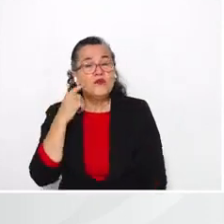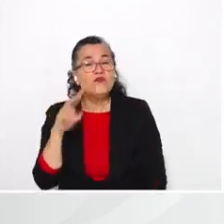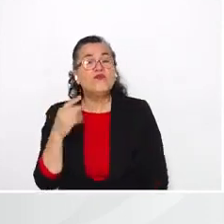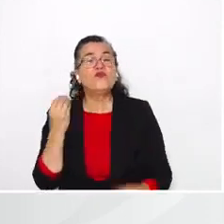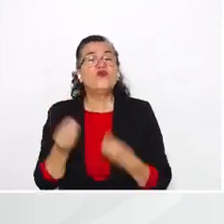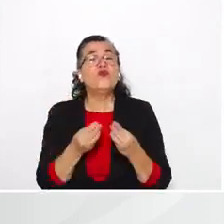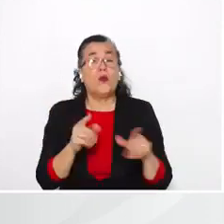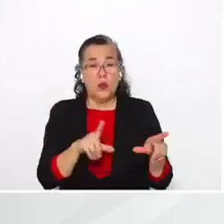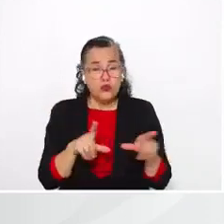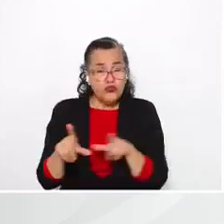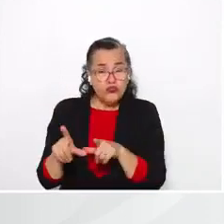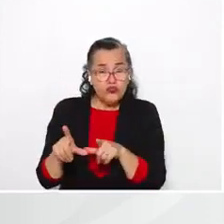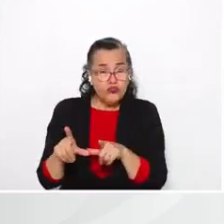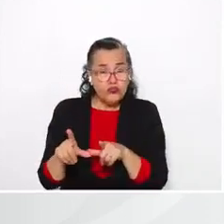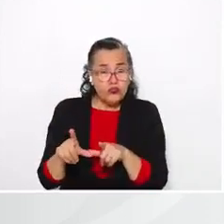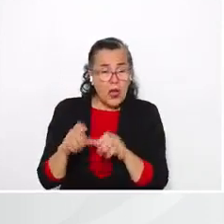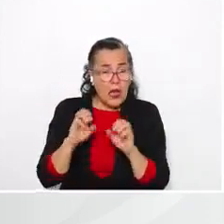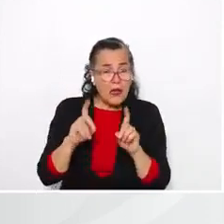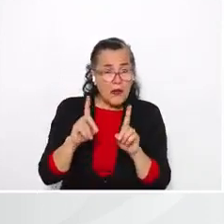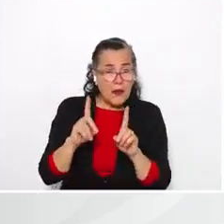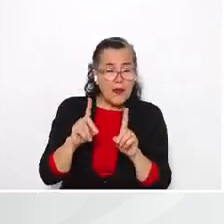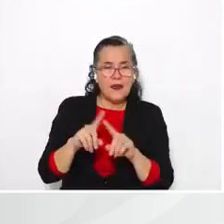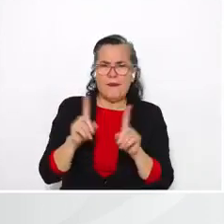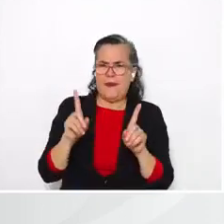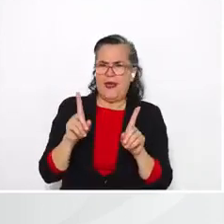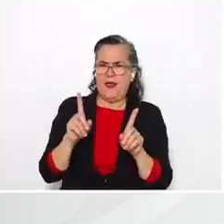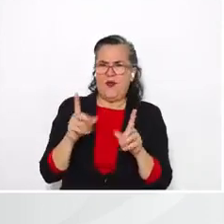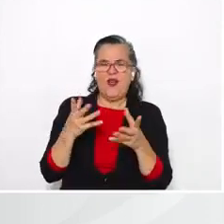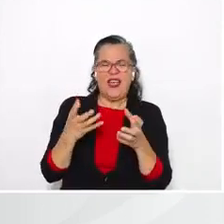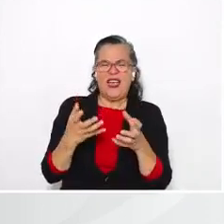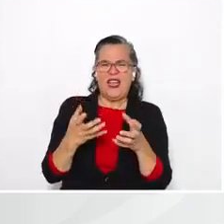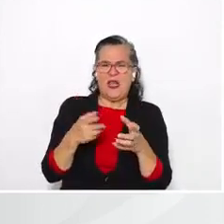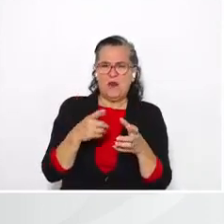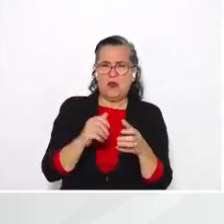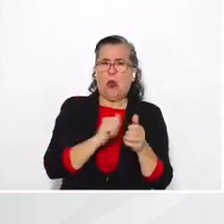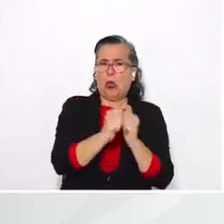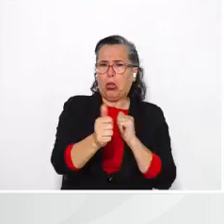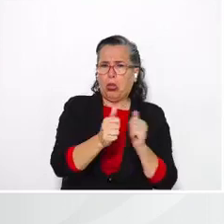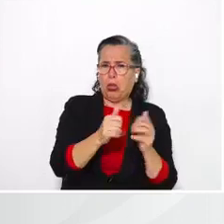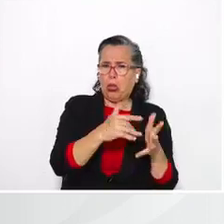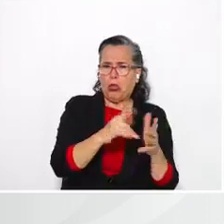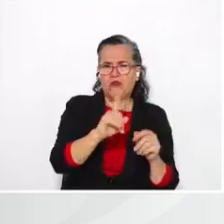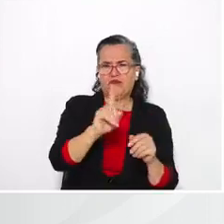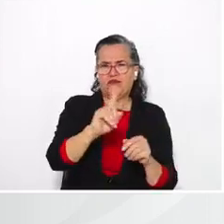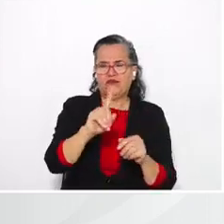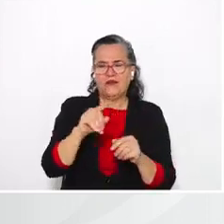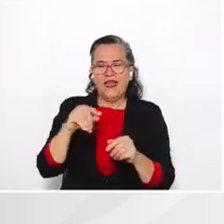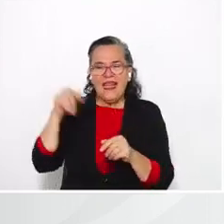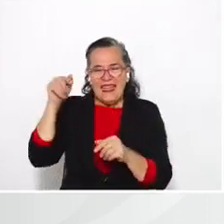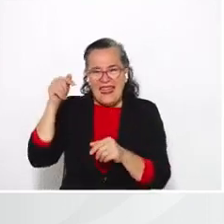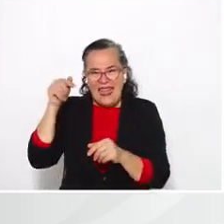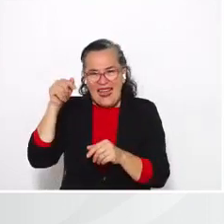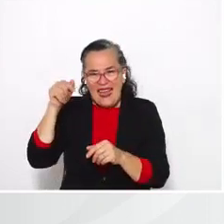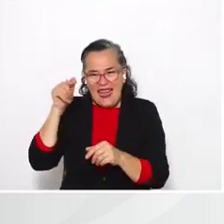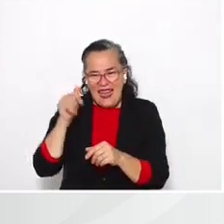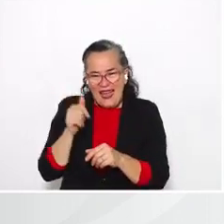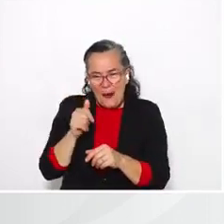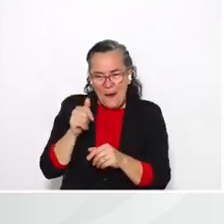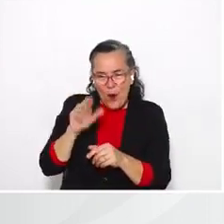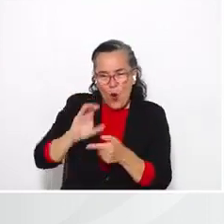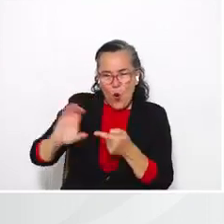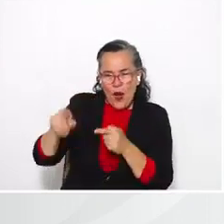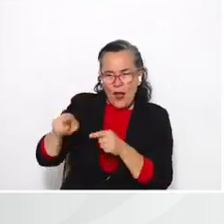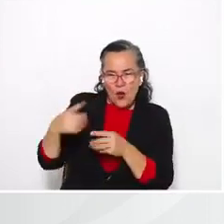están preparados académicamente. Pero lo que queremos es evaluarlos dentro de la misma universidad, del mismo colegio, cómo